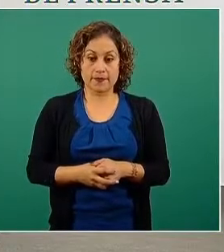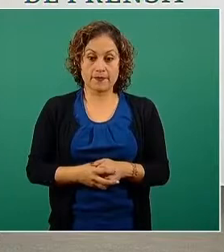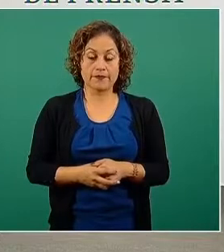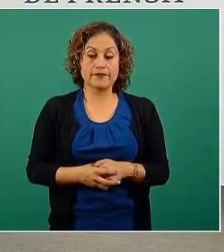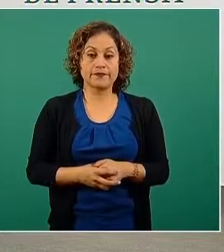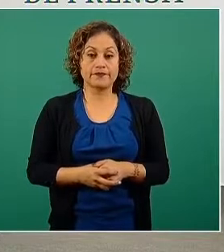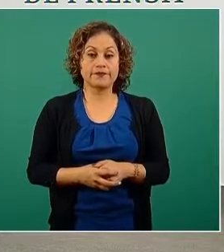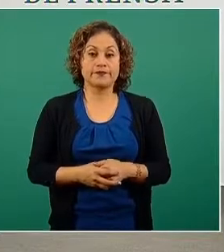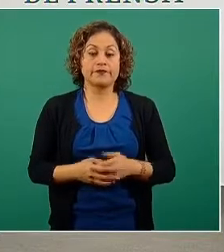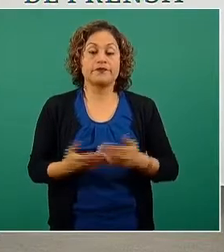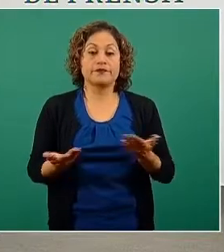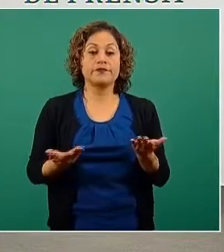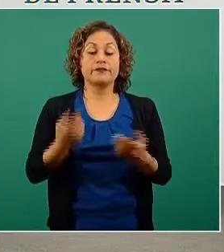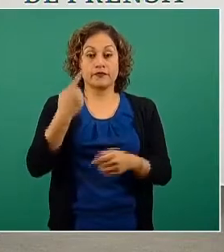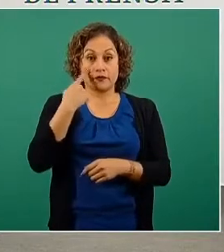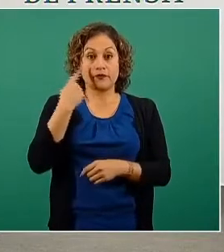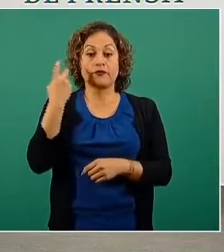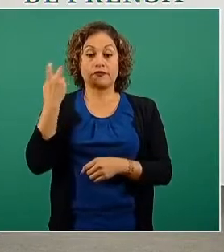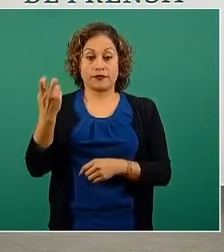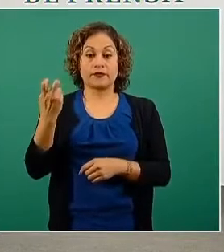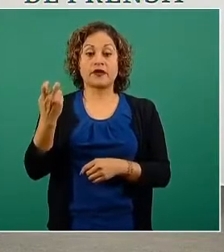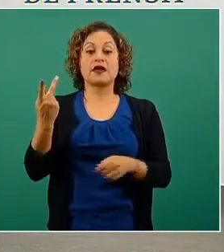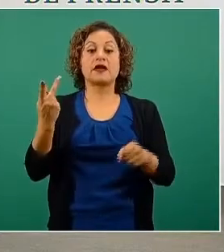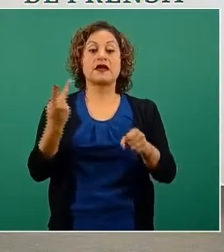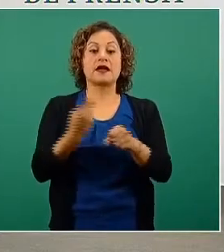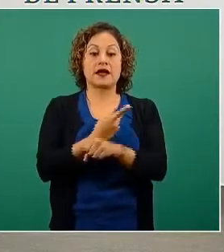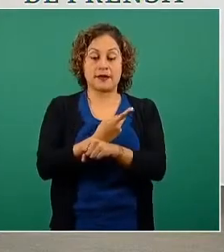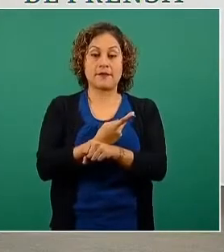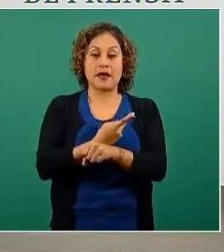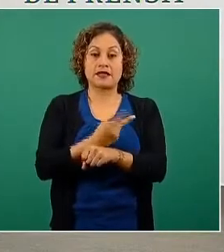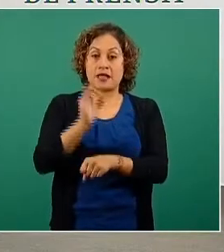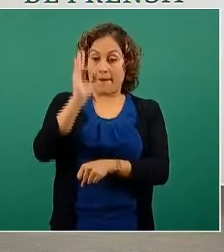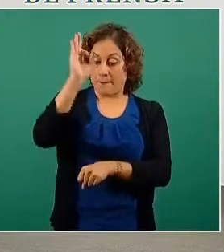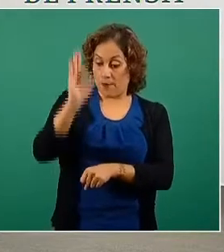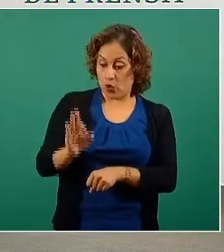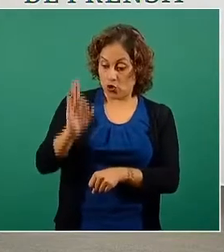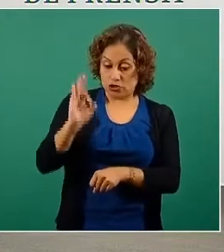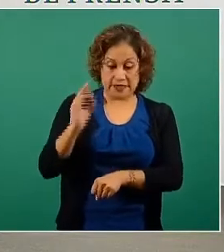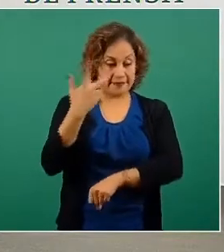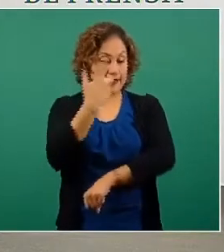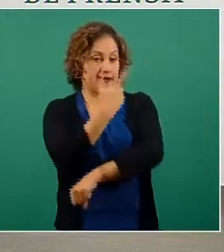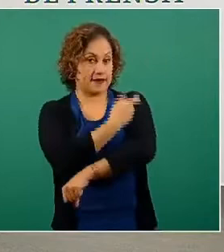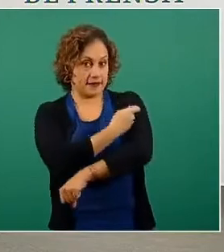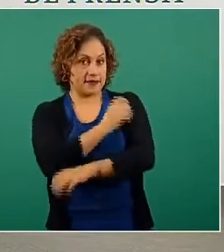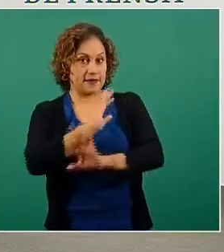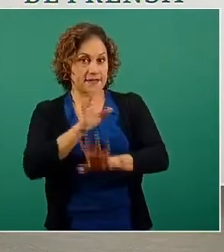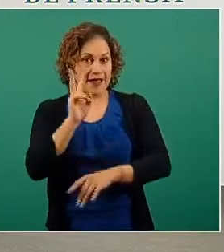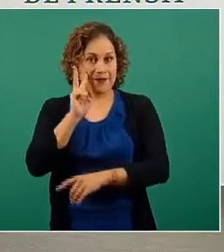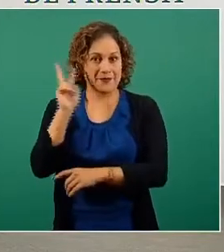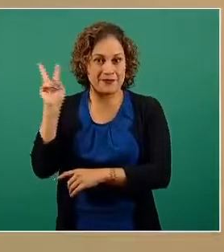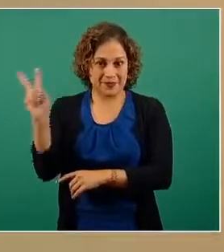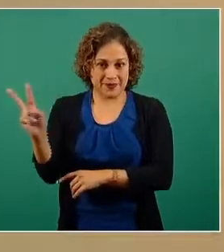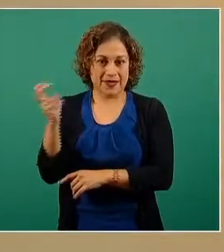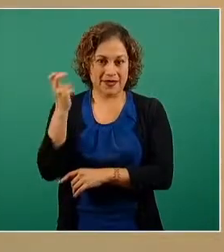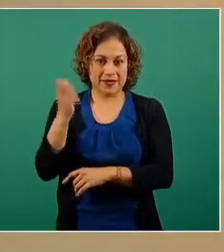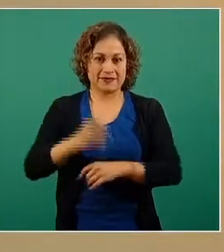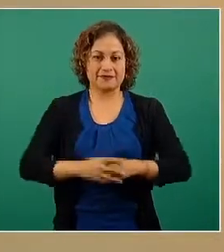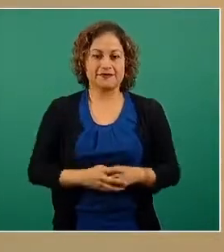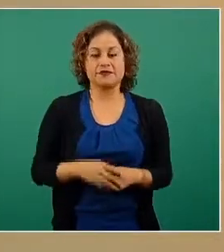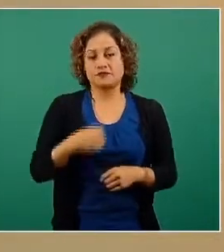Y pues bien, en relación al avance porcentual de la aplicación de dosis, observemos, yo les comentaba que llevamos